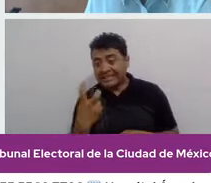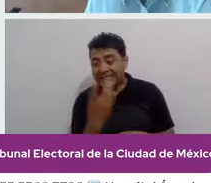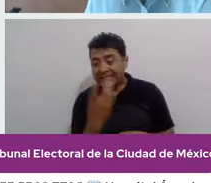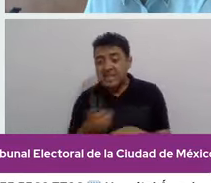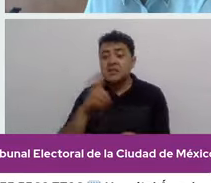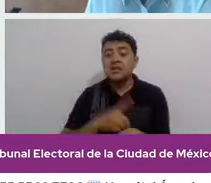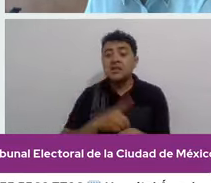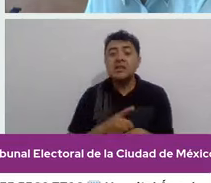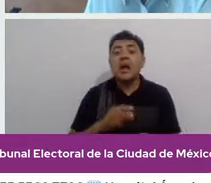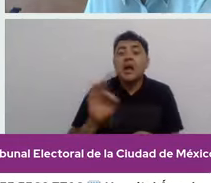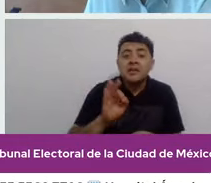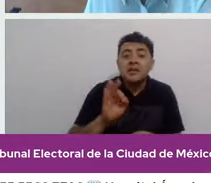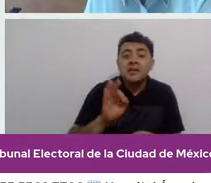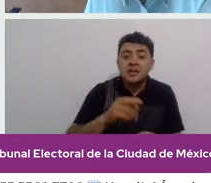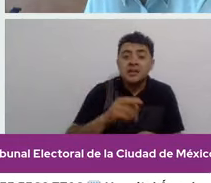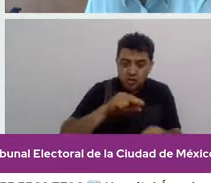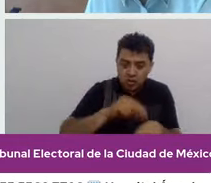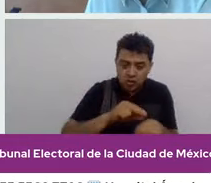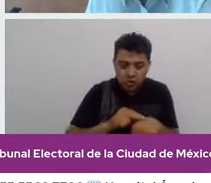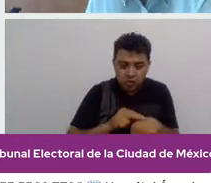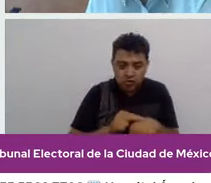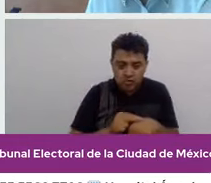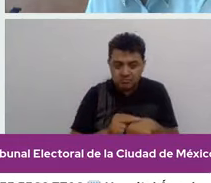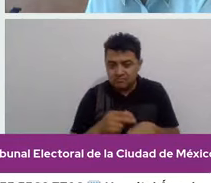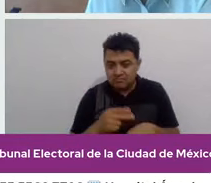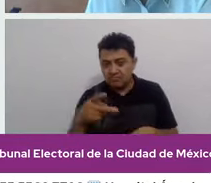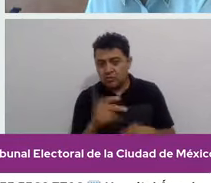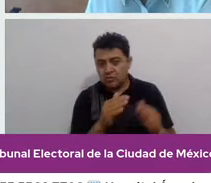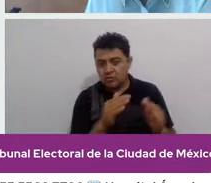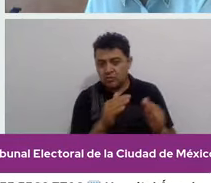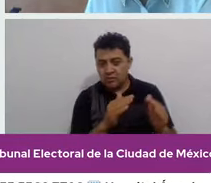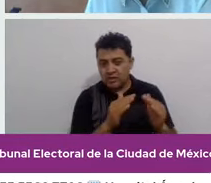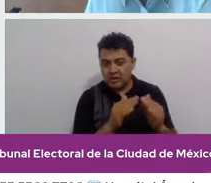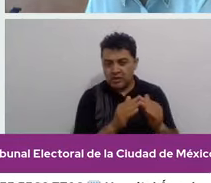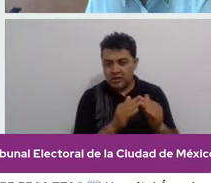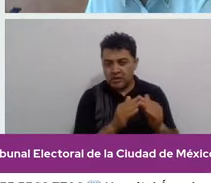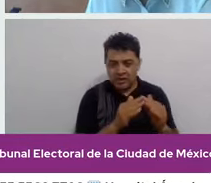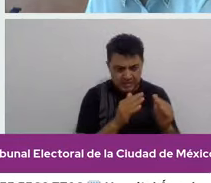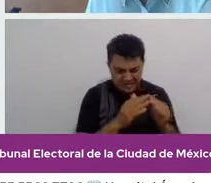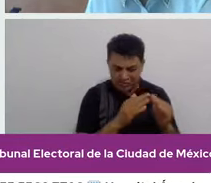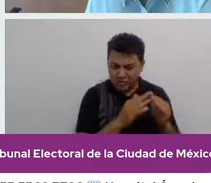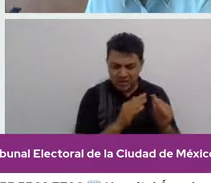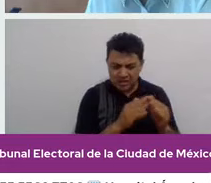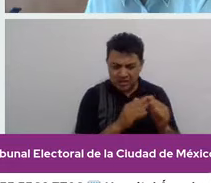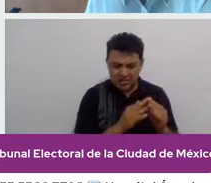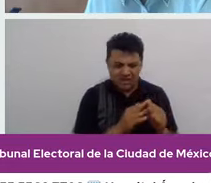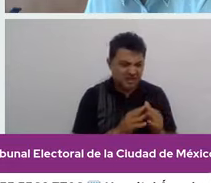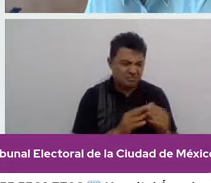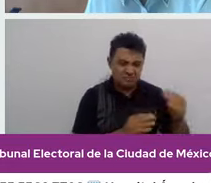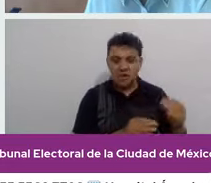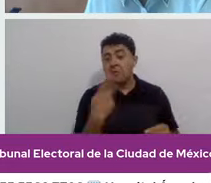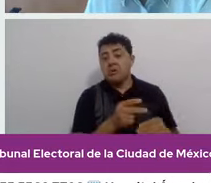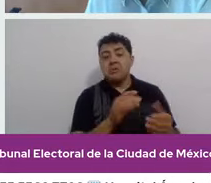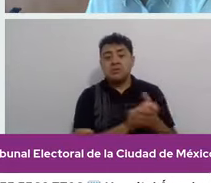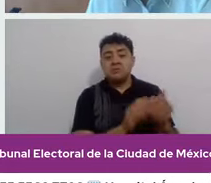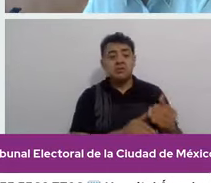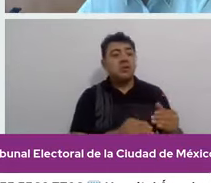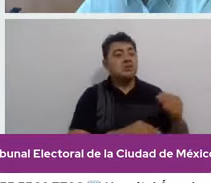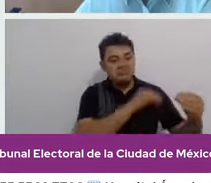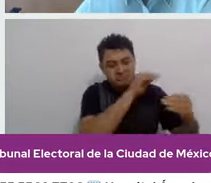y discutió en su casa, puede imprimirle mucha fuerza a la jeringa y puede dañar el aparato auditivo. Si ese día no desayunó, pues va a